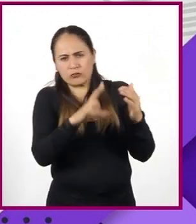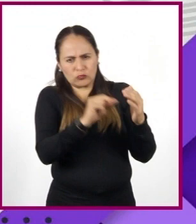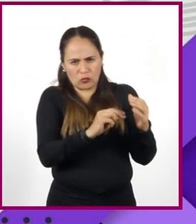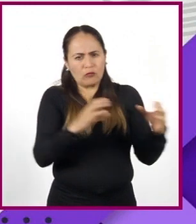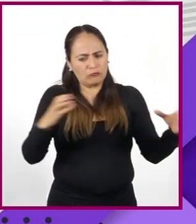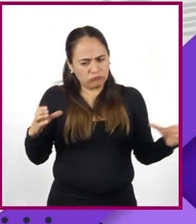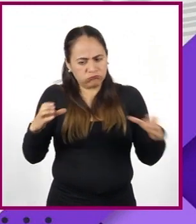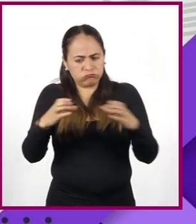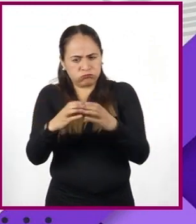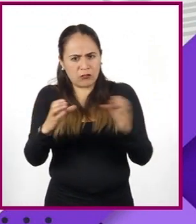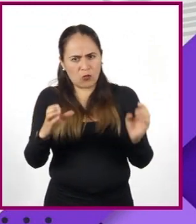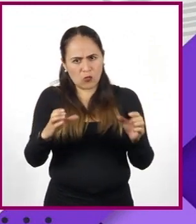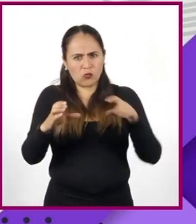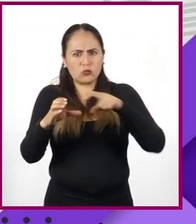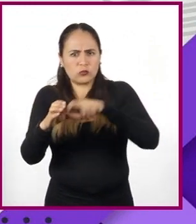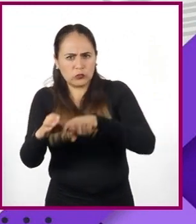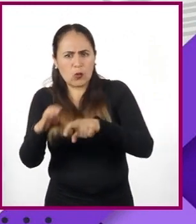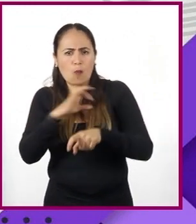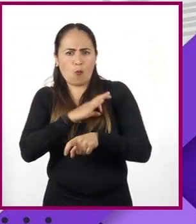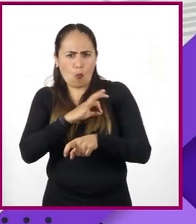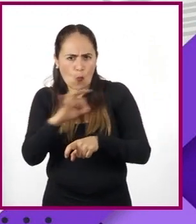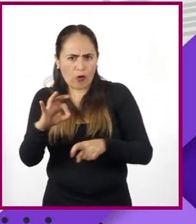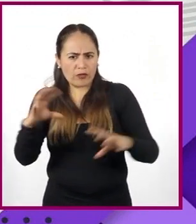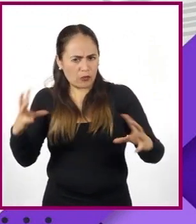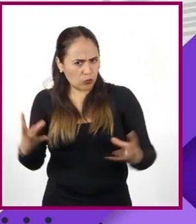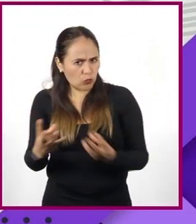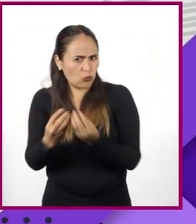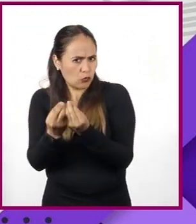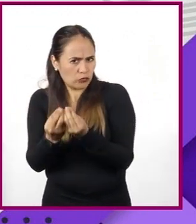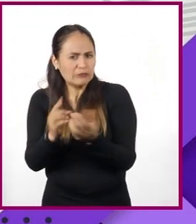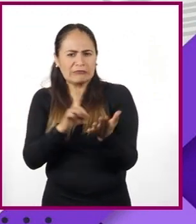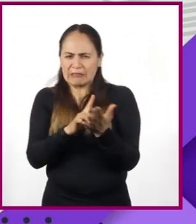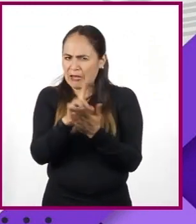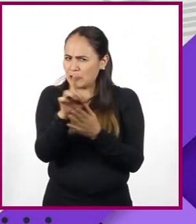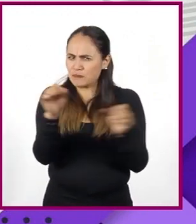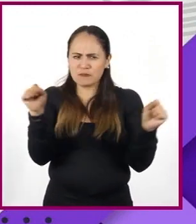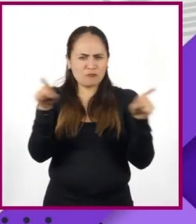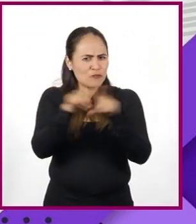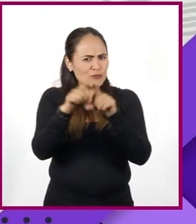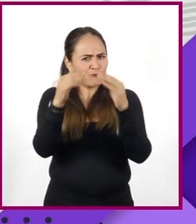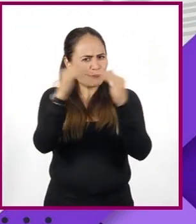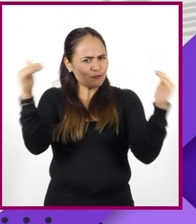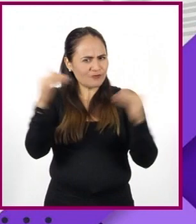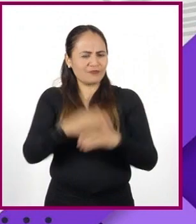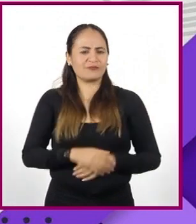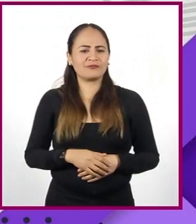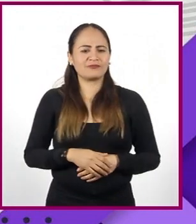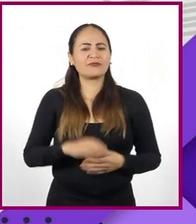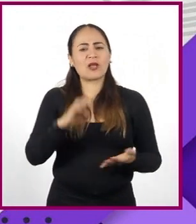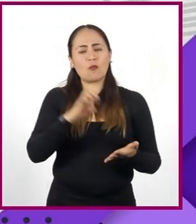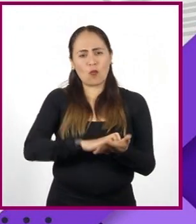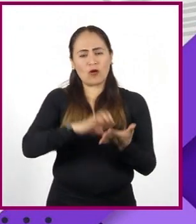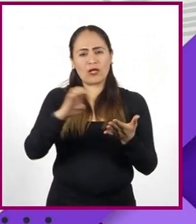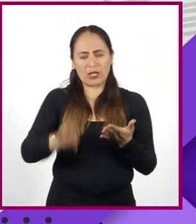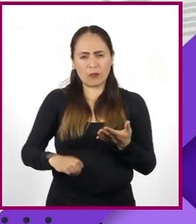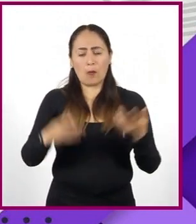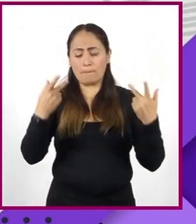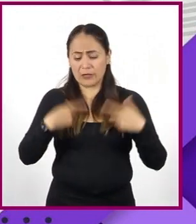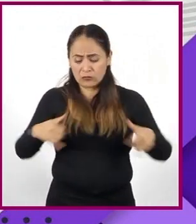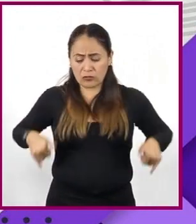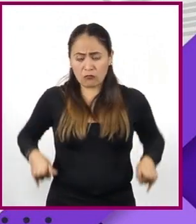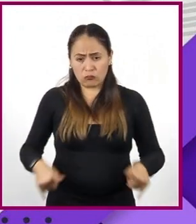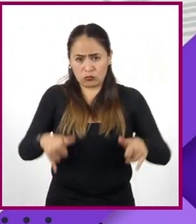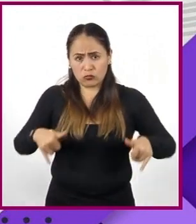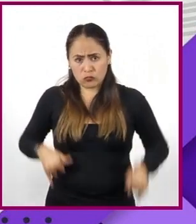nuestros círculos o comunidades y ejercer sus derechos. Por ejemplo, poner rampas para mejorar la movilidad de las